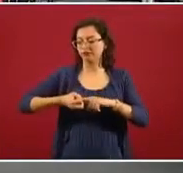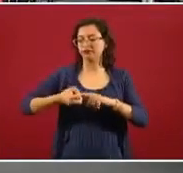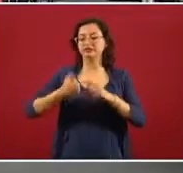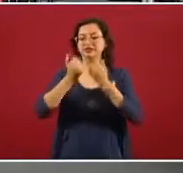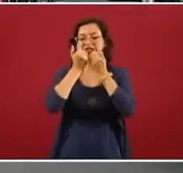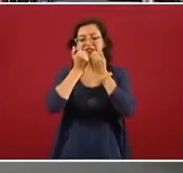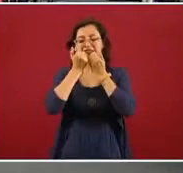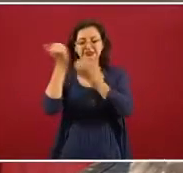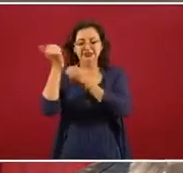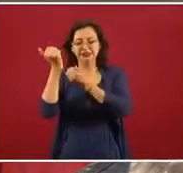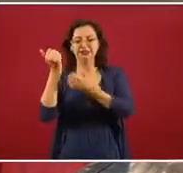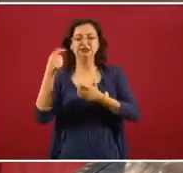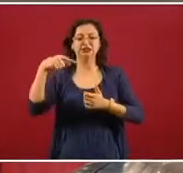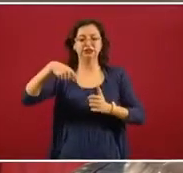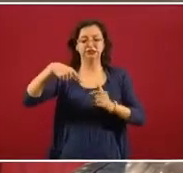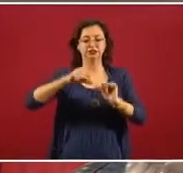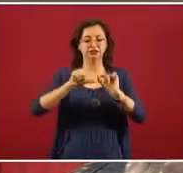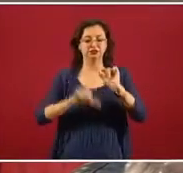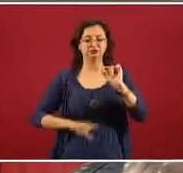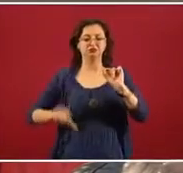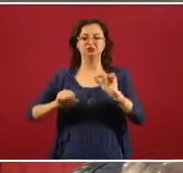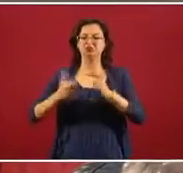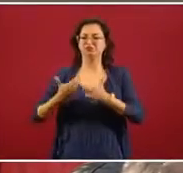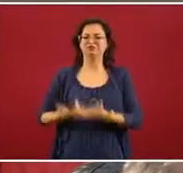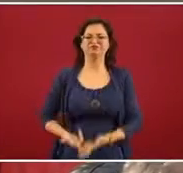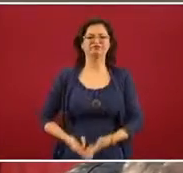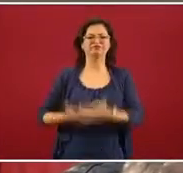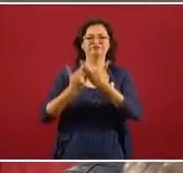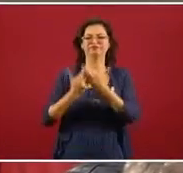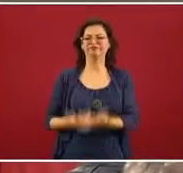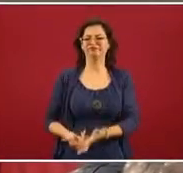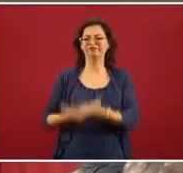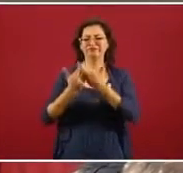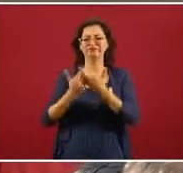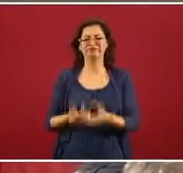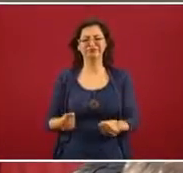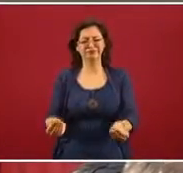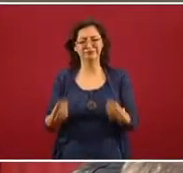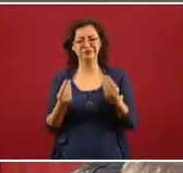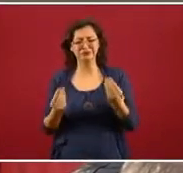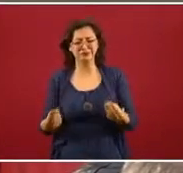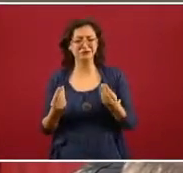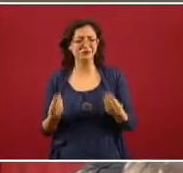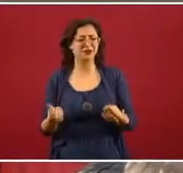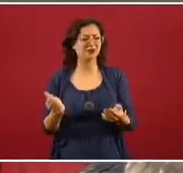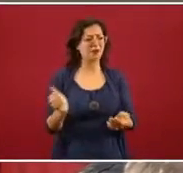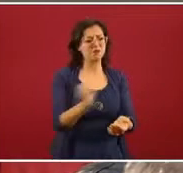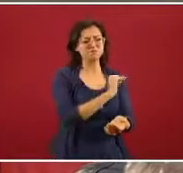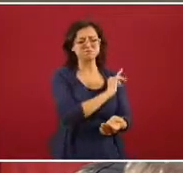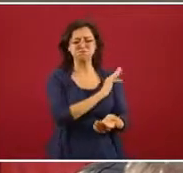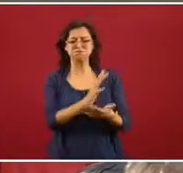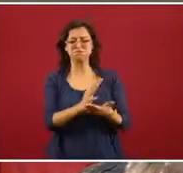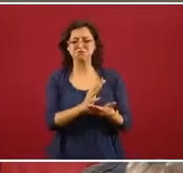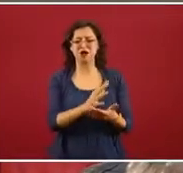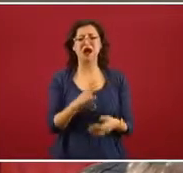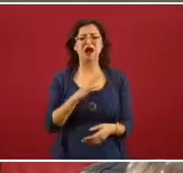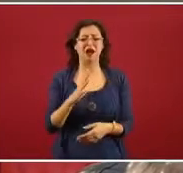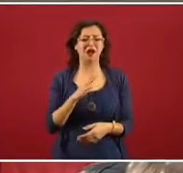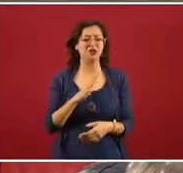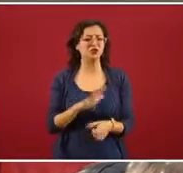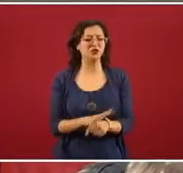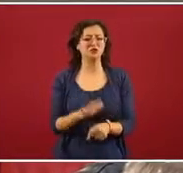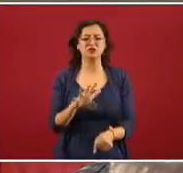de azúcar, México es superavitario. Producimos más de lo que nos comemos, para verlo de manera sencilla. Por eso